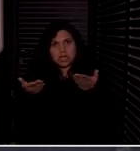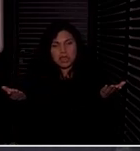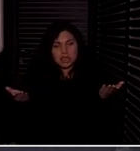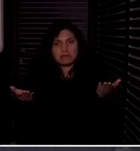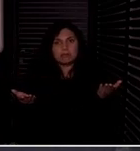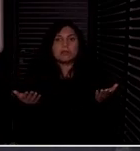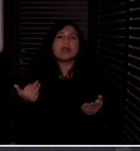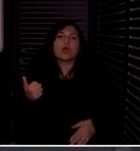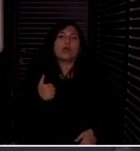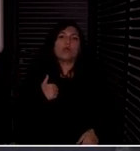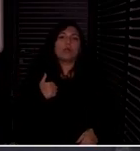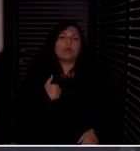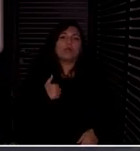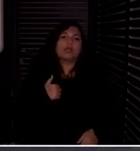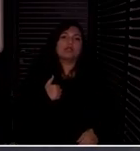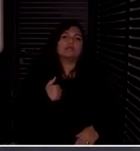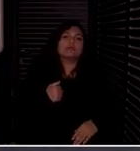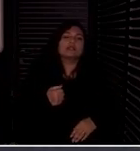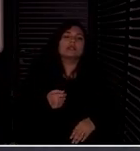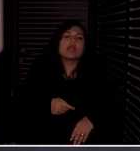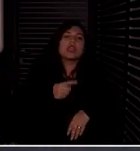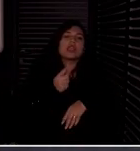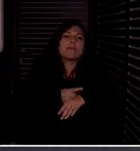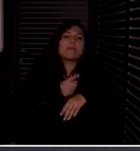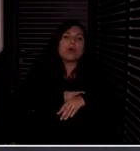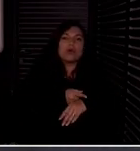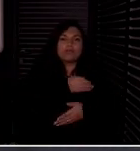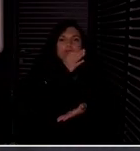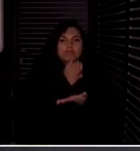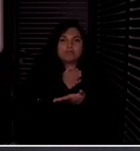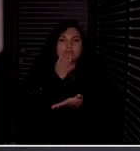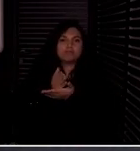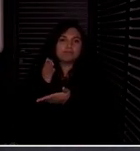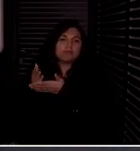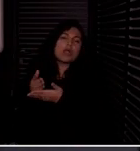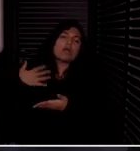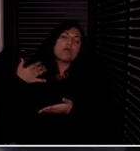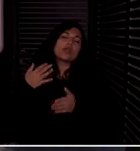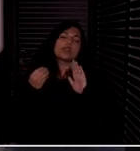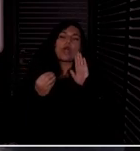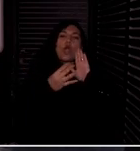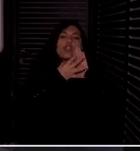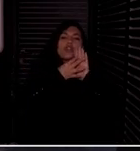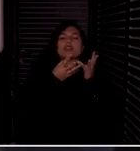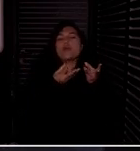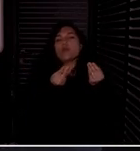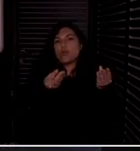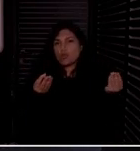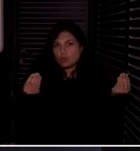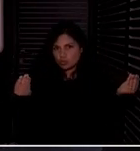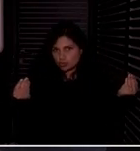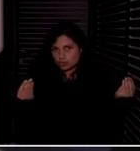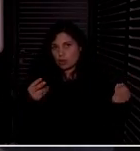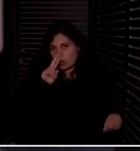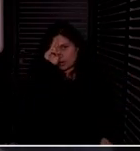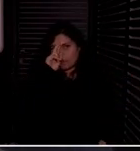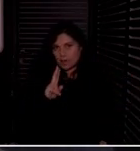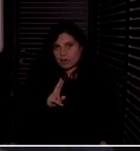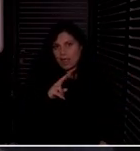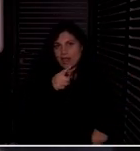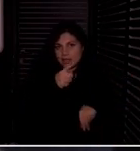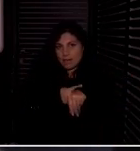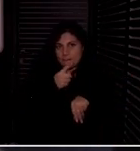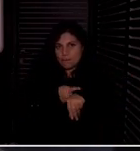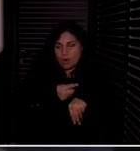los tiempos, tener una jornada rica, variopinta, diversa, con mucho contenido de fondo y para ceñirnos a los tiempos estipulados,